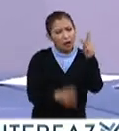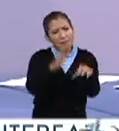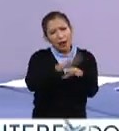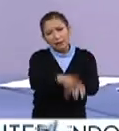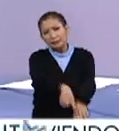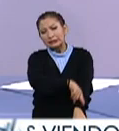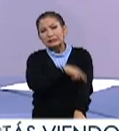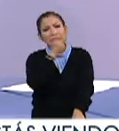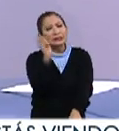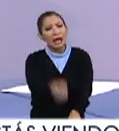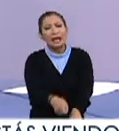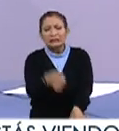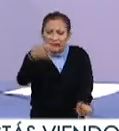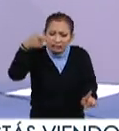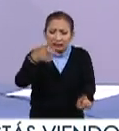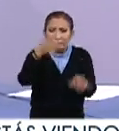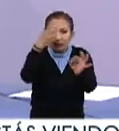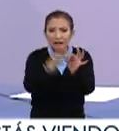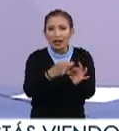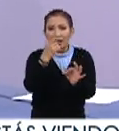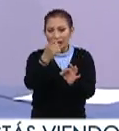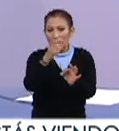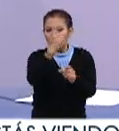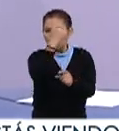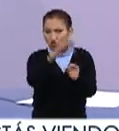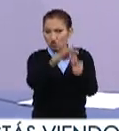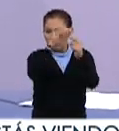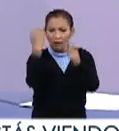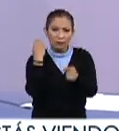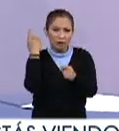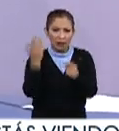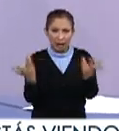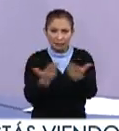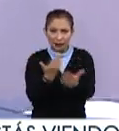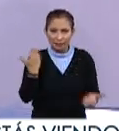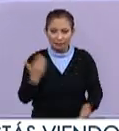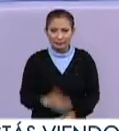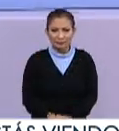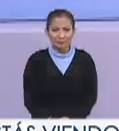poco más en concreto de unos de estos foros que se han llevado a cabo.